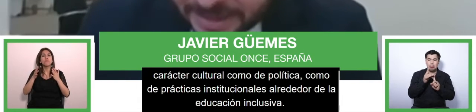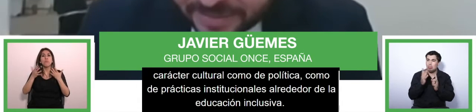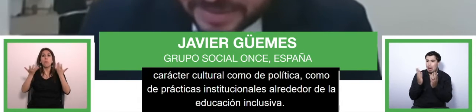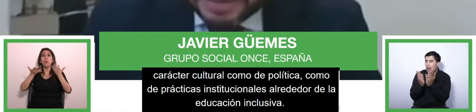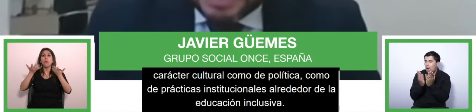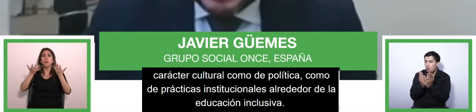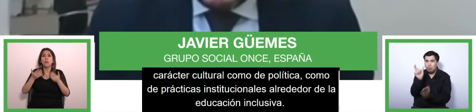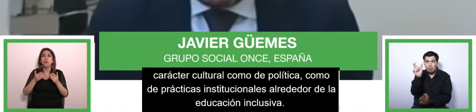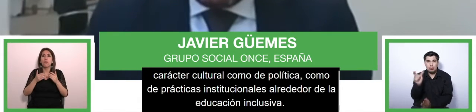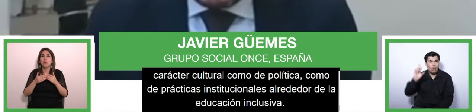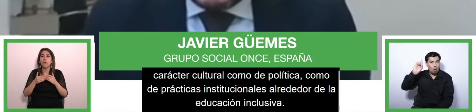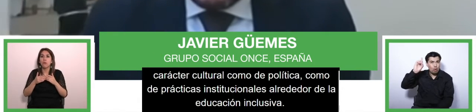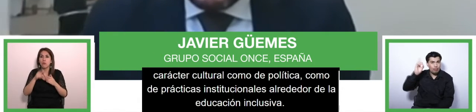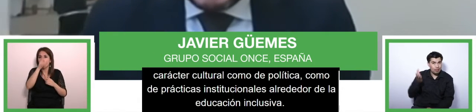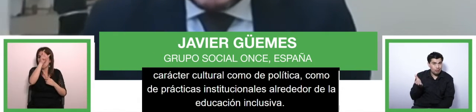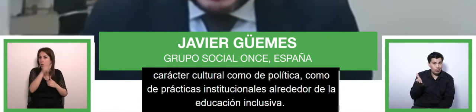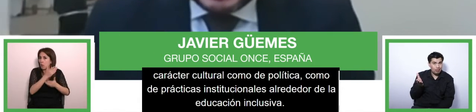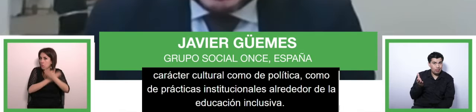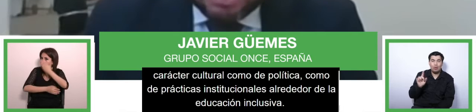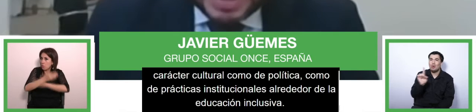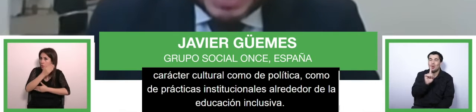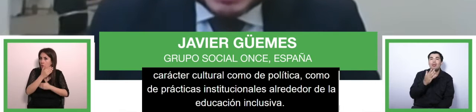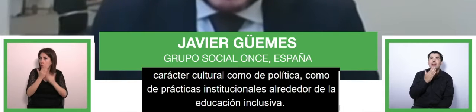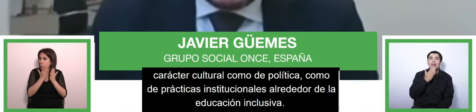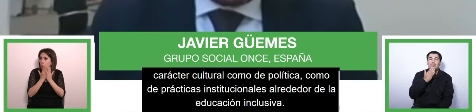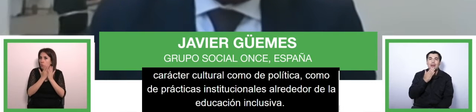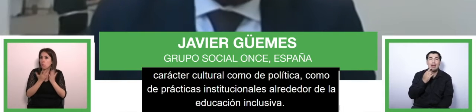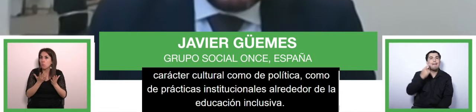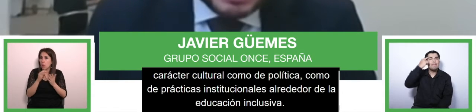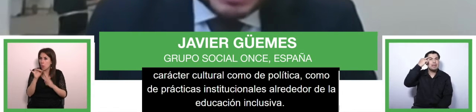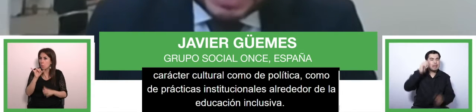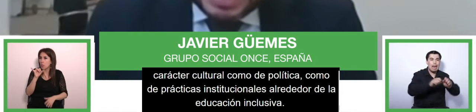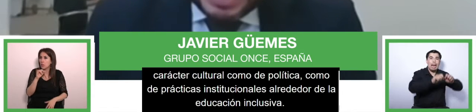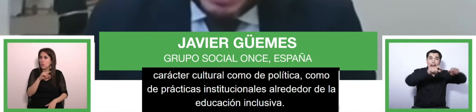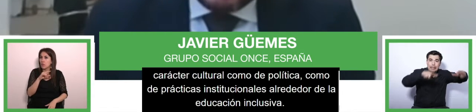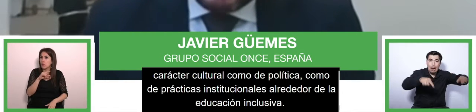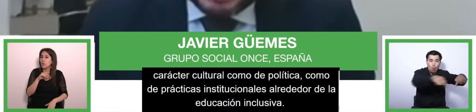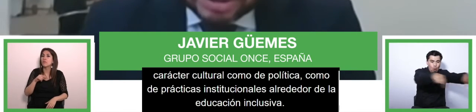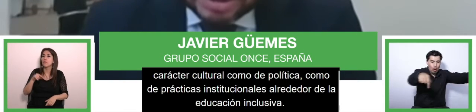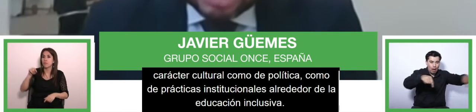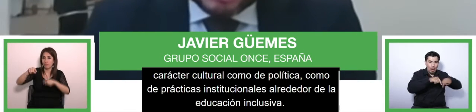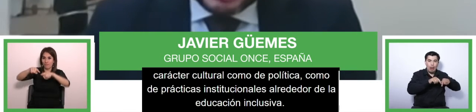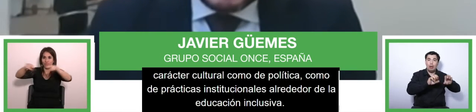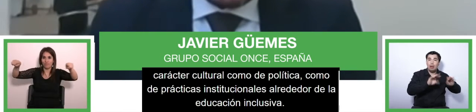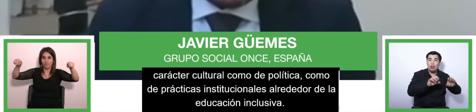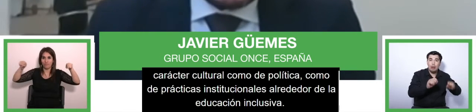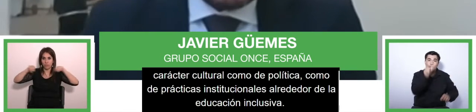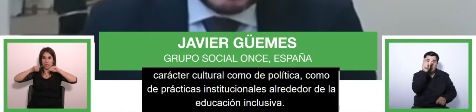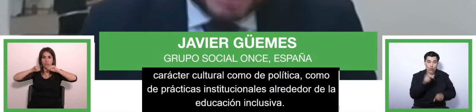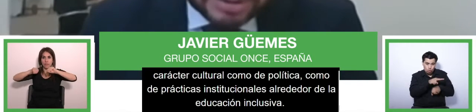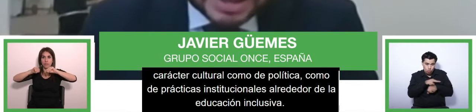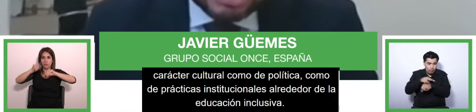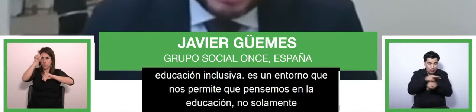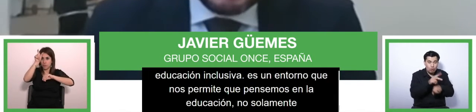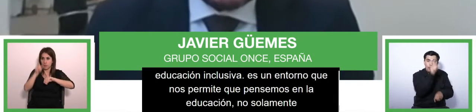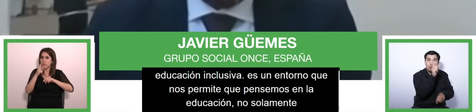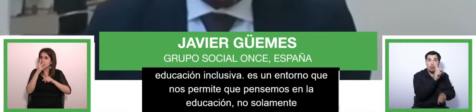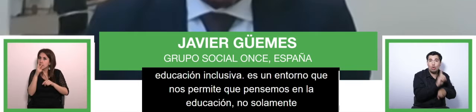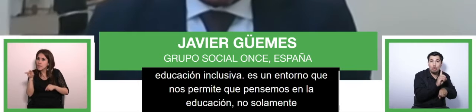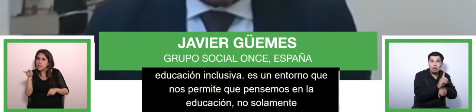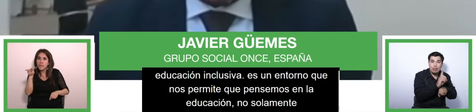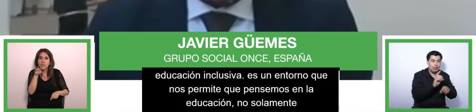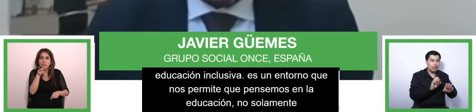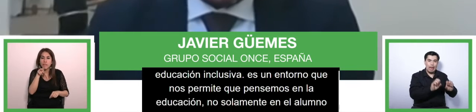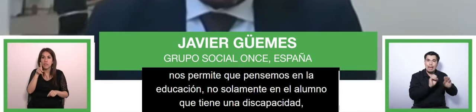una discapacidad, sino que tenemos que pensar en las aulas, en las relaciones, en la supervisión de los docentes, en los servicios de